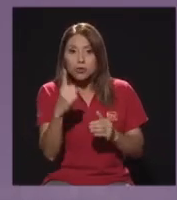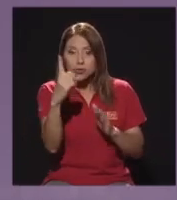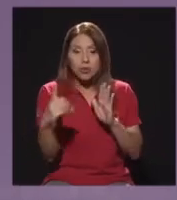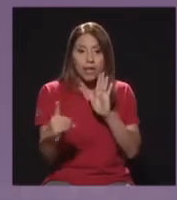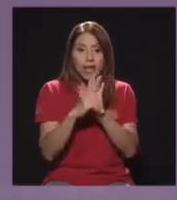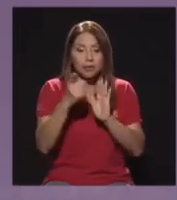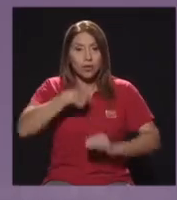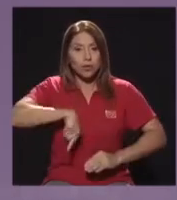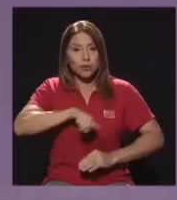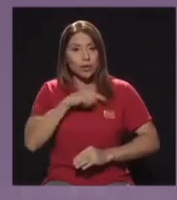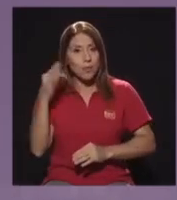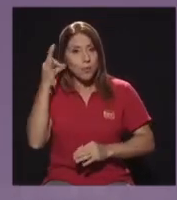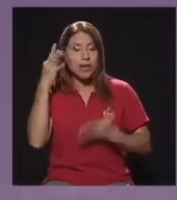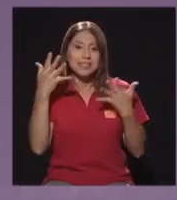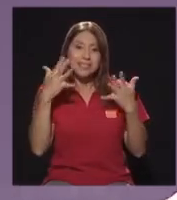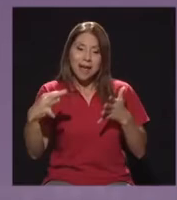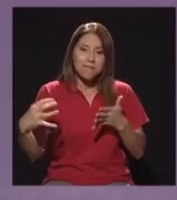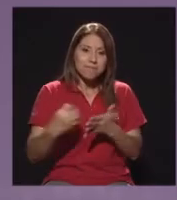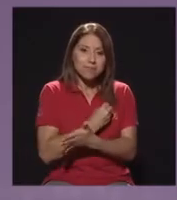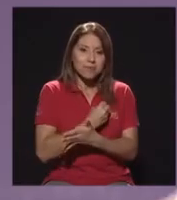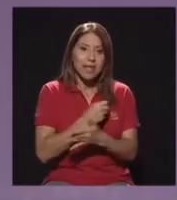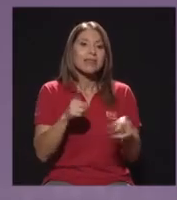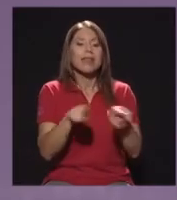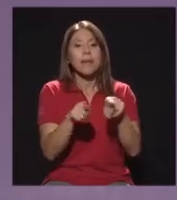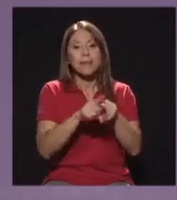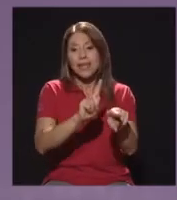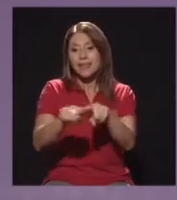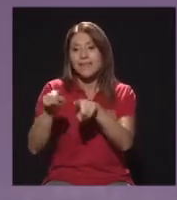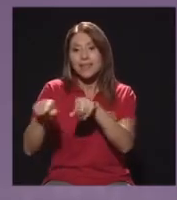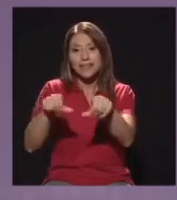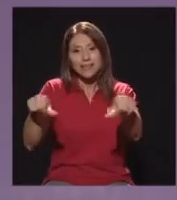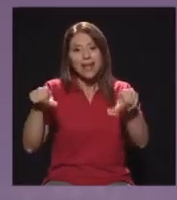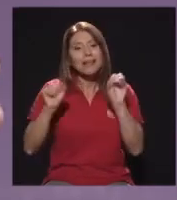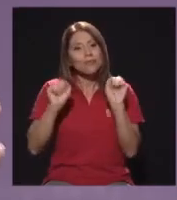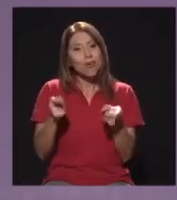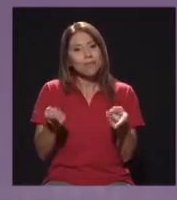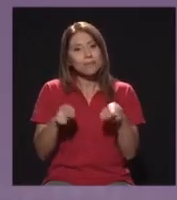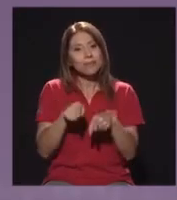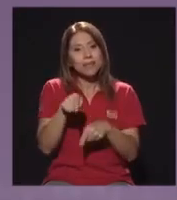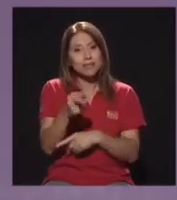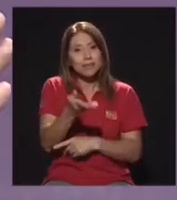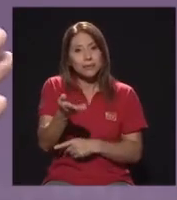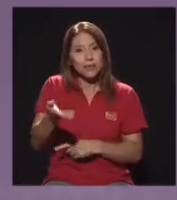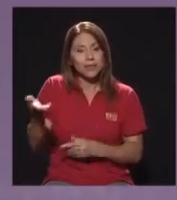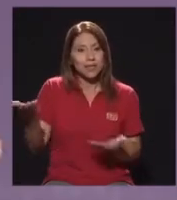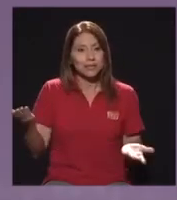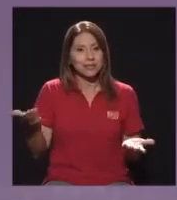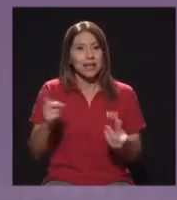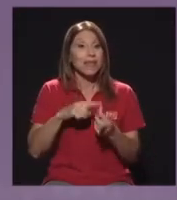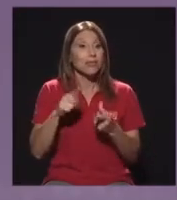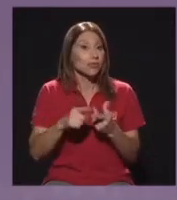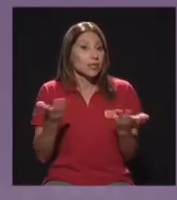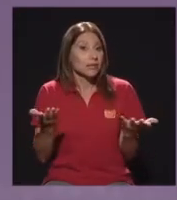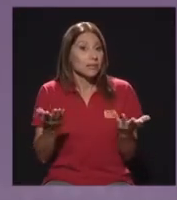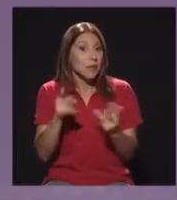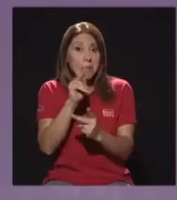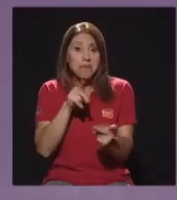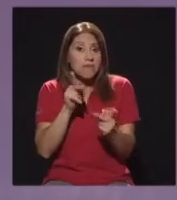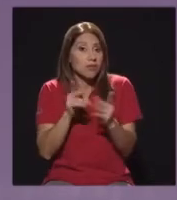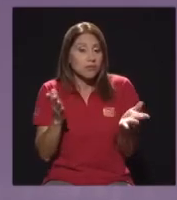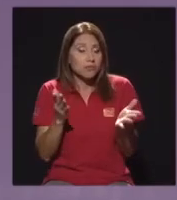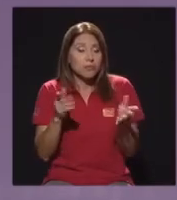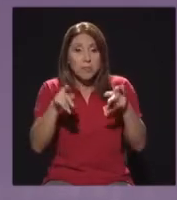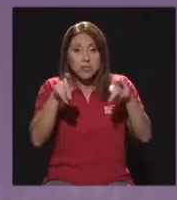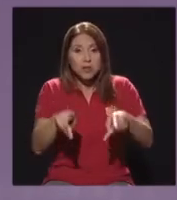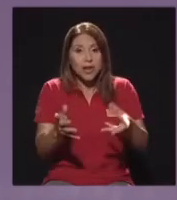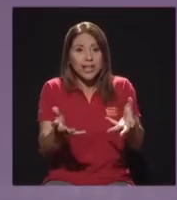en otros espacios también se dan este tipo de cosas entonces perfecto la persona que quiera